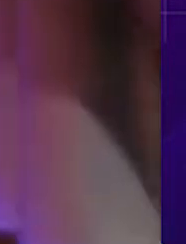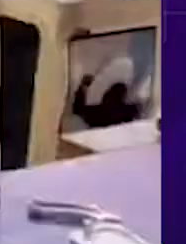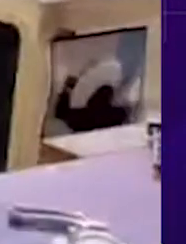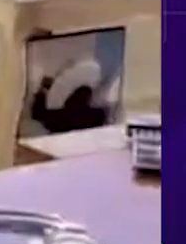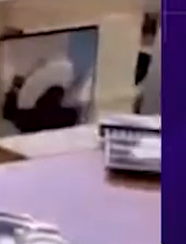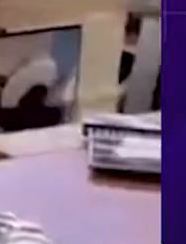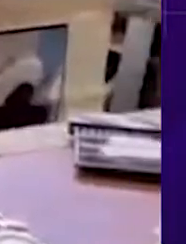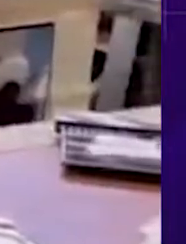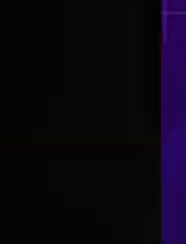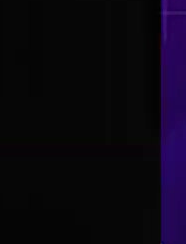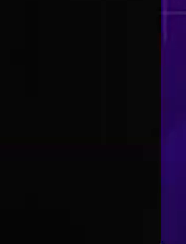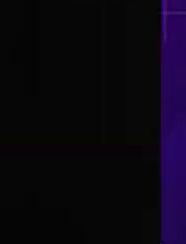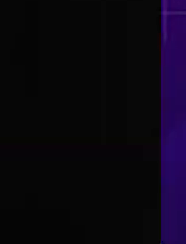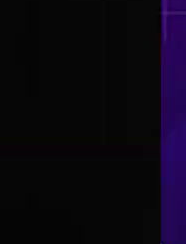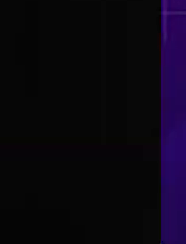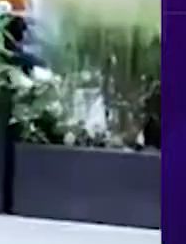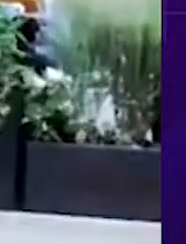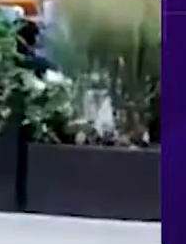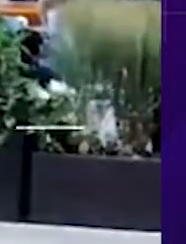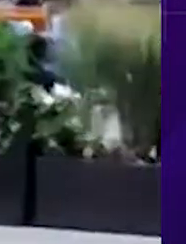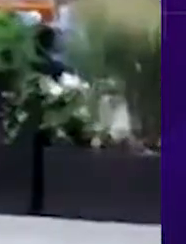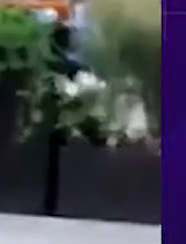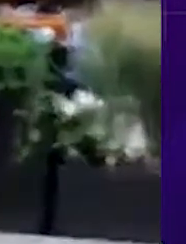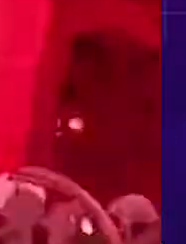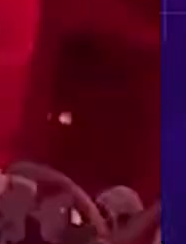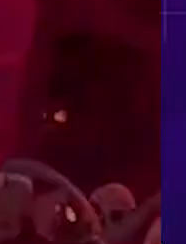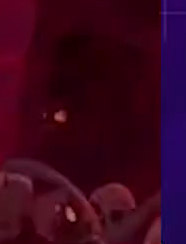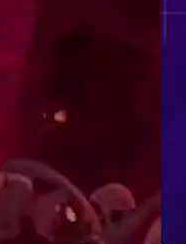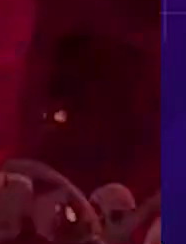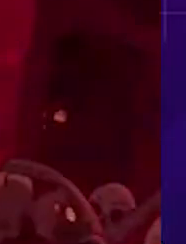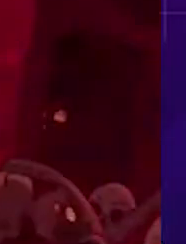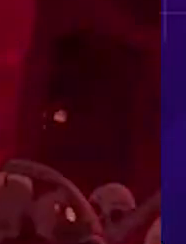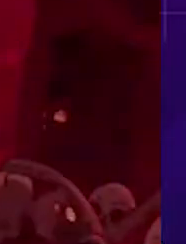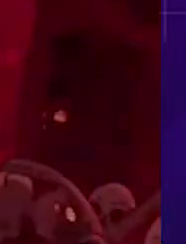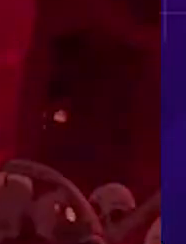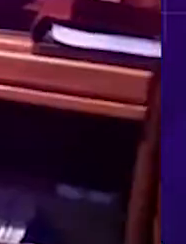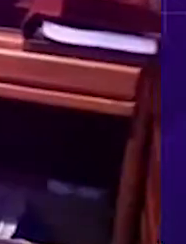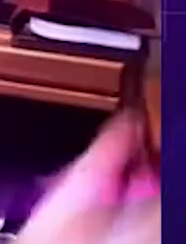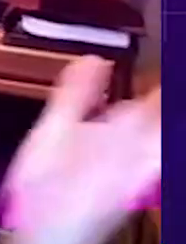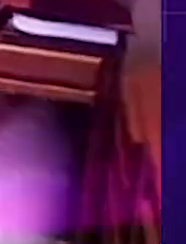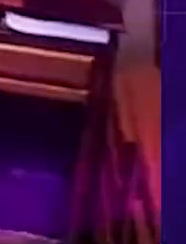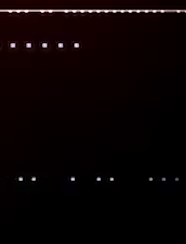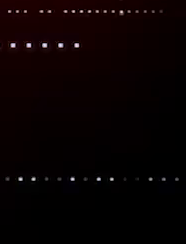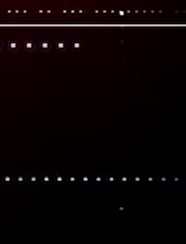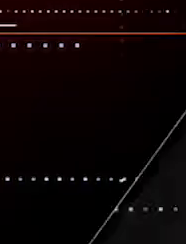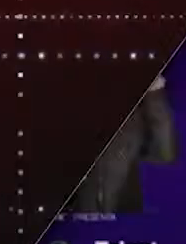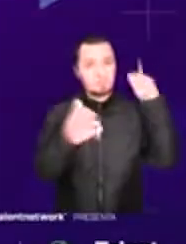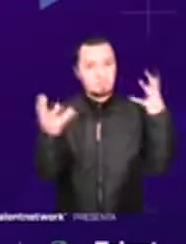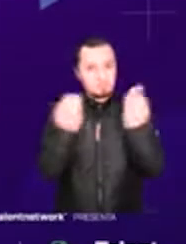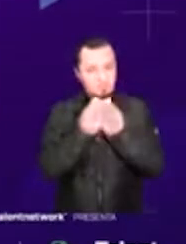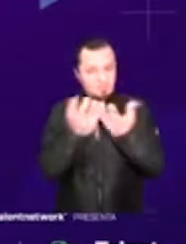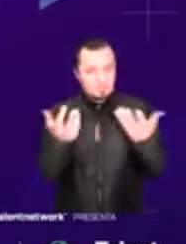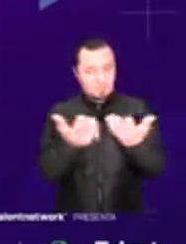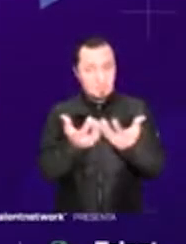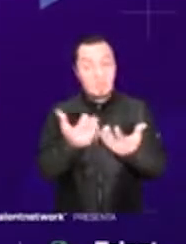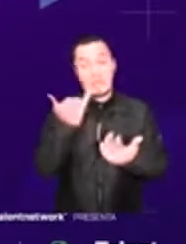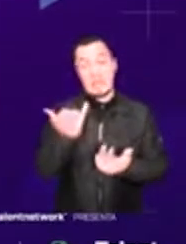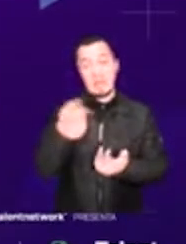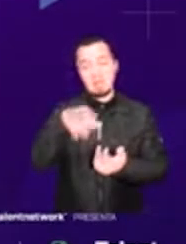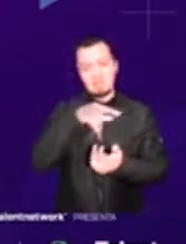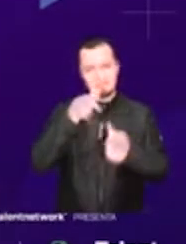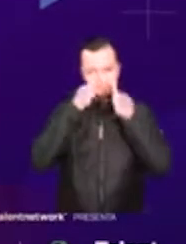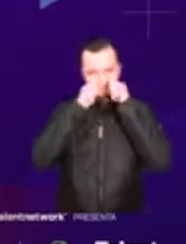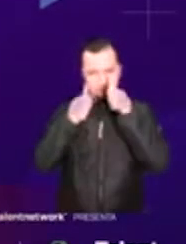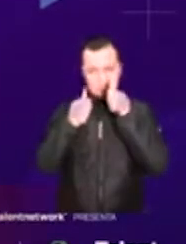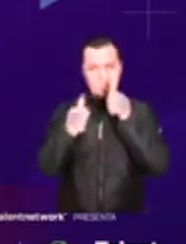nya cofundador de apple destacó raúl martín por el cio internacional de talent network nuestra misión es juntar